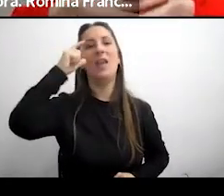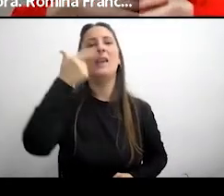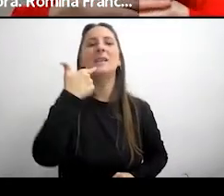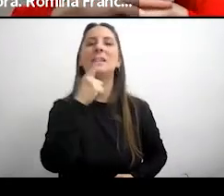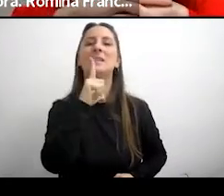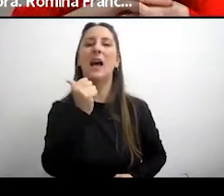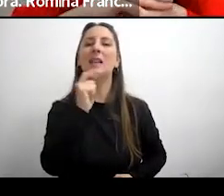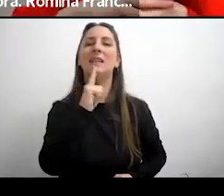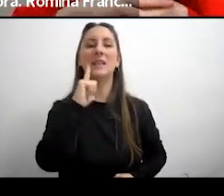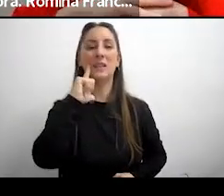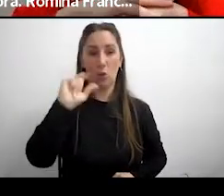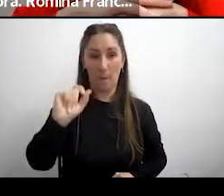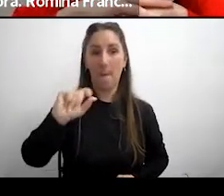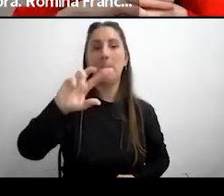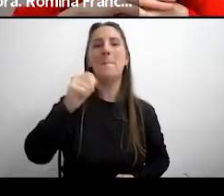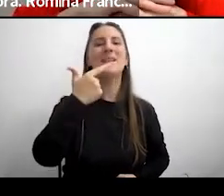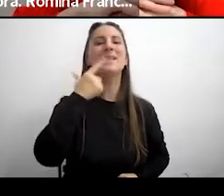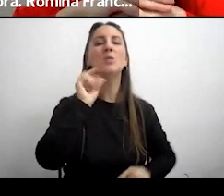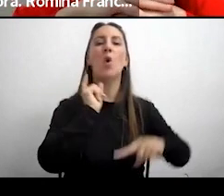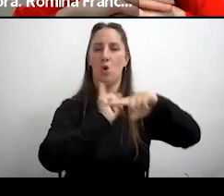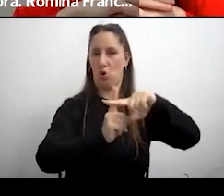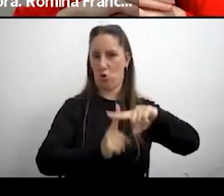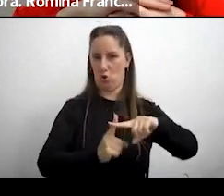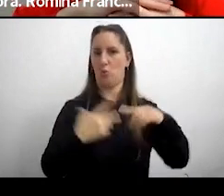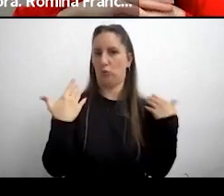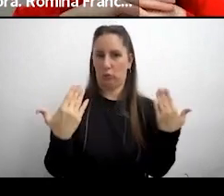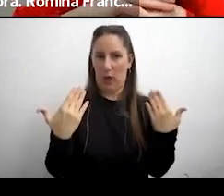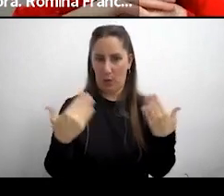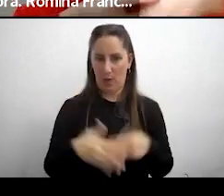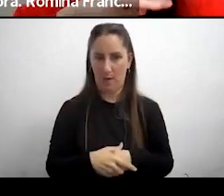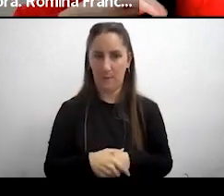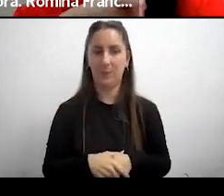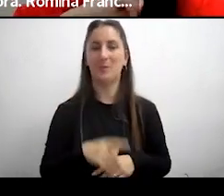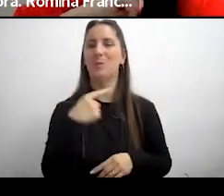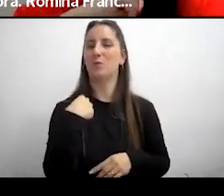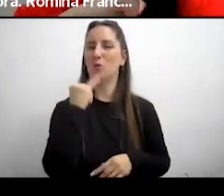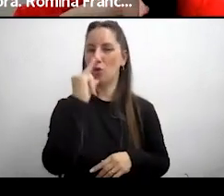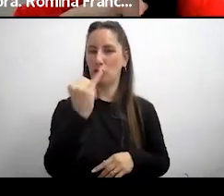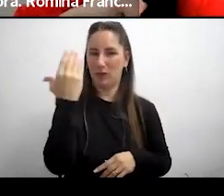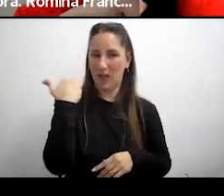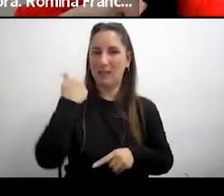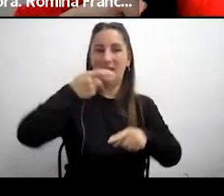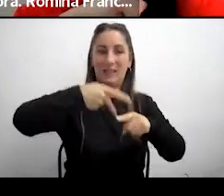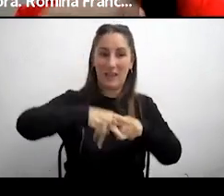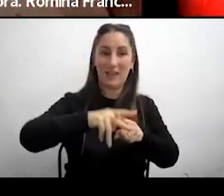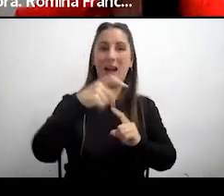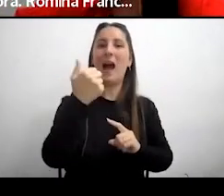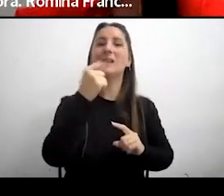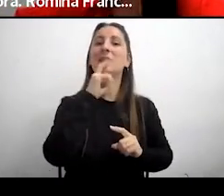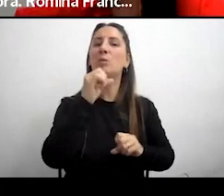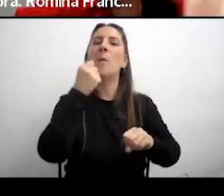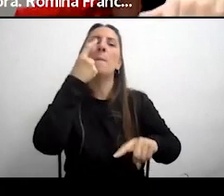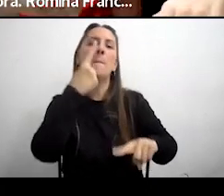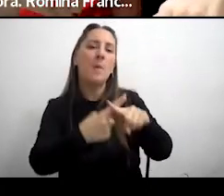que es el pasivo computable. Que este pasivo computable, yo les decía al principio, la técnica del activo es por detracción,